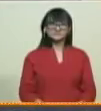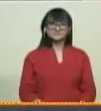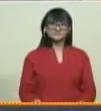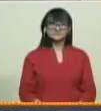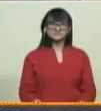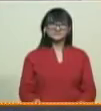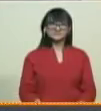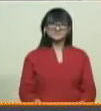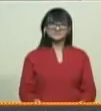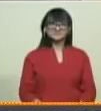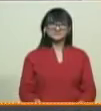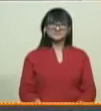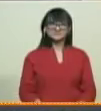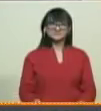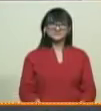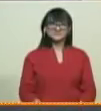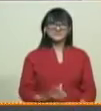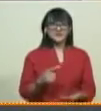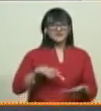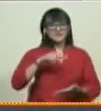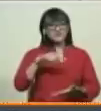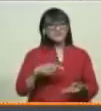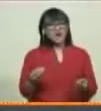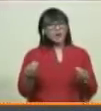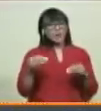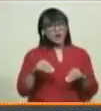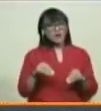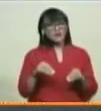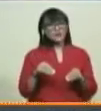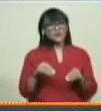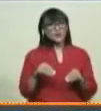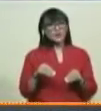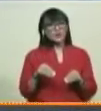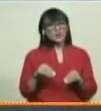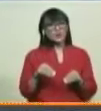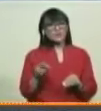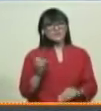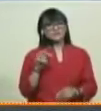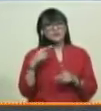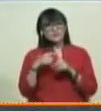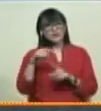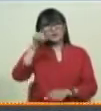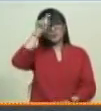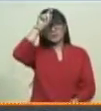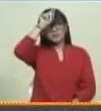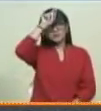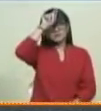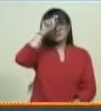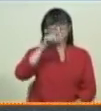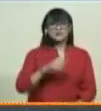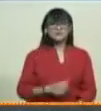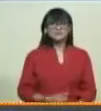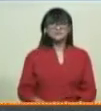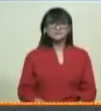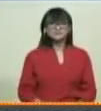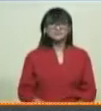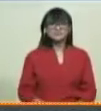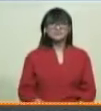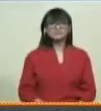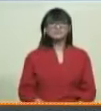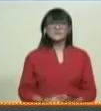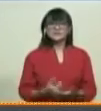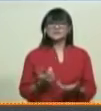Bien, ha sido parte de la firma de acuerdos comerciales entre la República Bolivariana de Venezuela y la República de Turquía, que abre nuevos